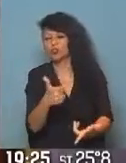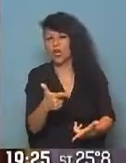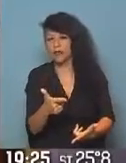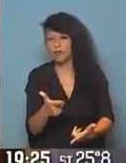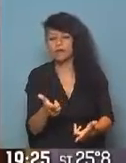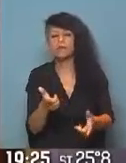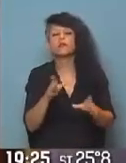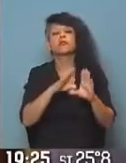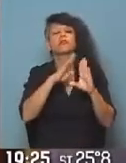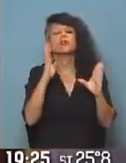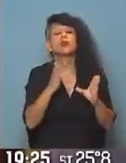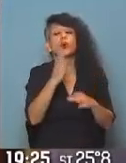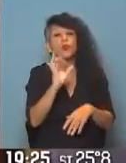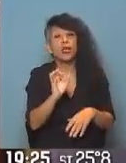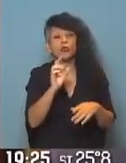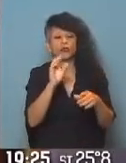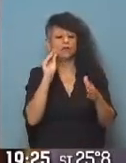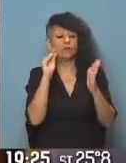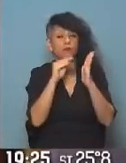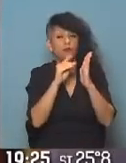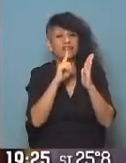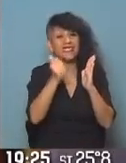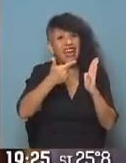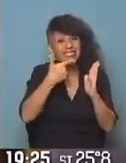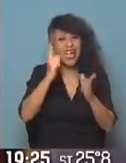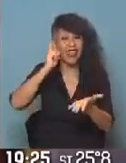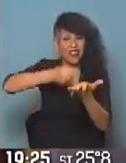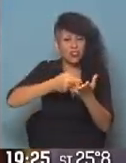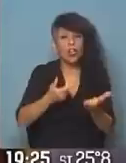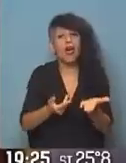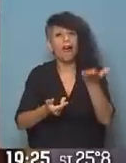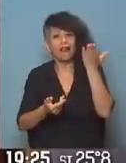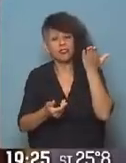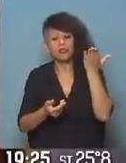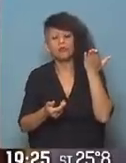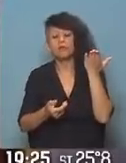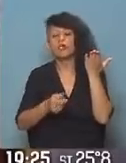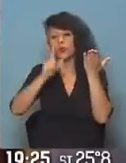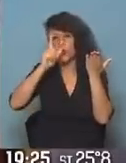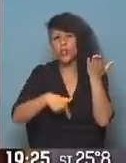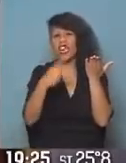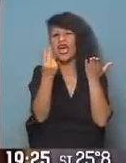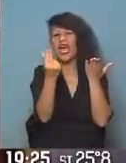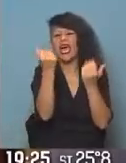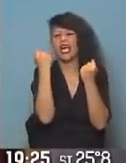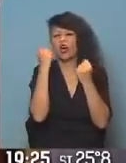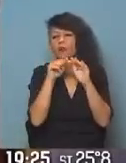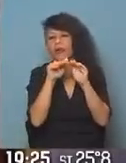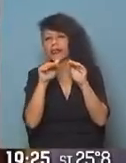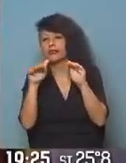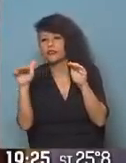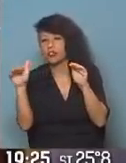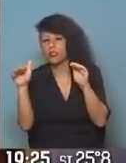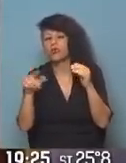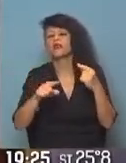alta posible si las expectativas por arriba de la meta de inflación que se bajen a la recesión bueno trasladas por las dudas